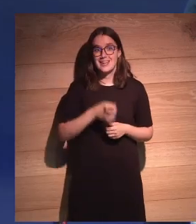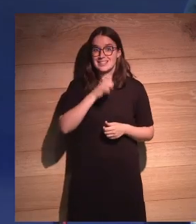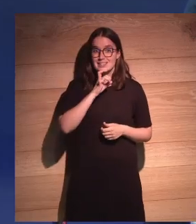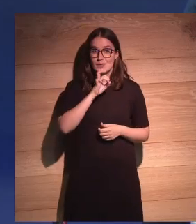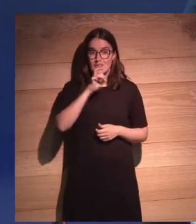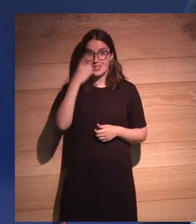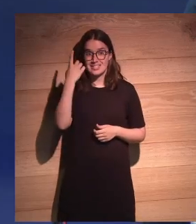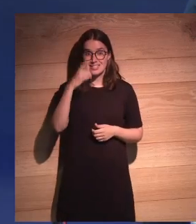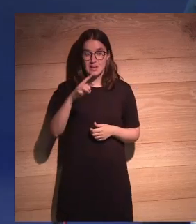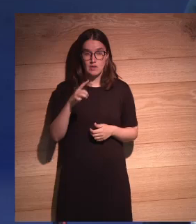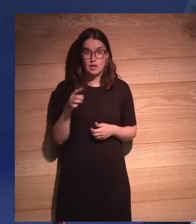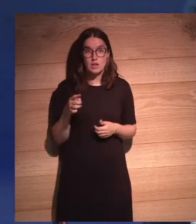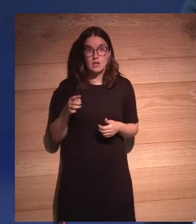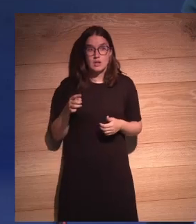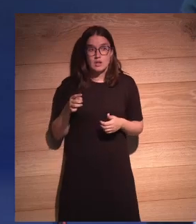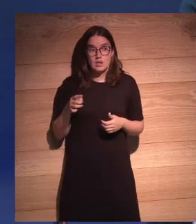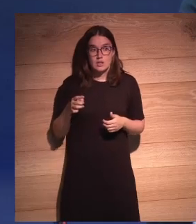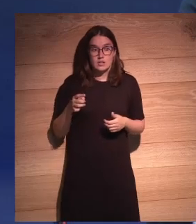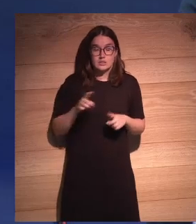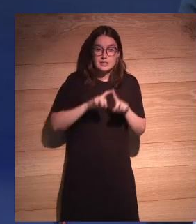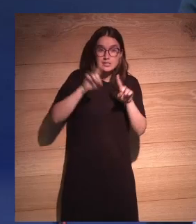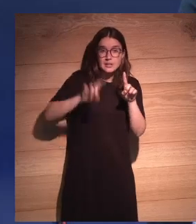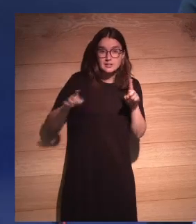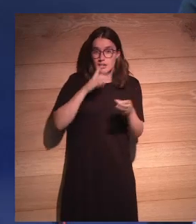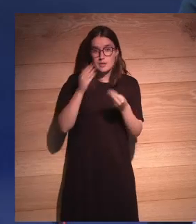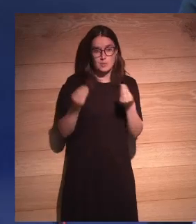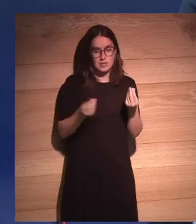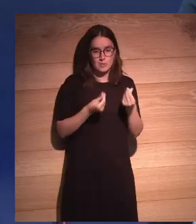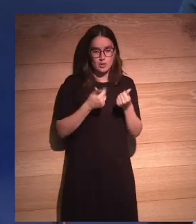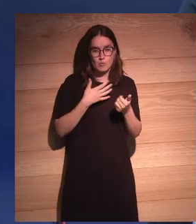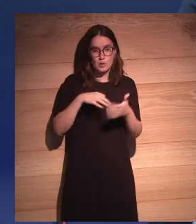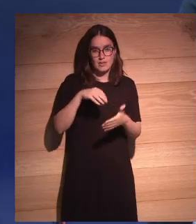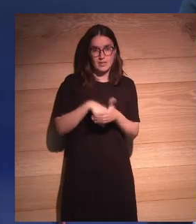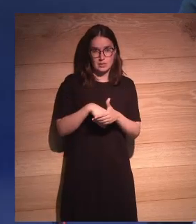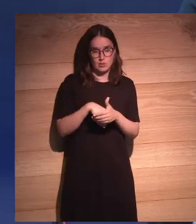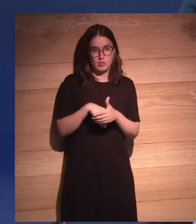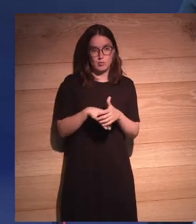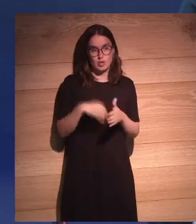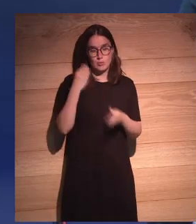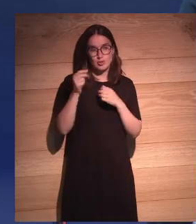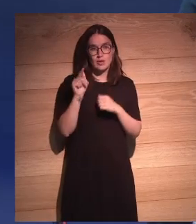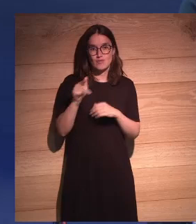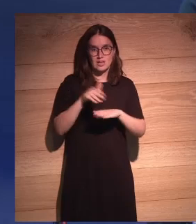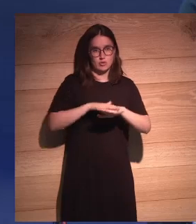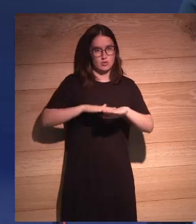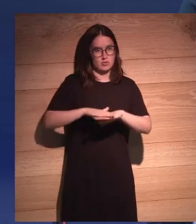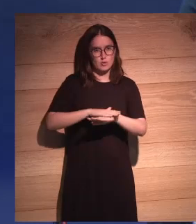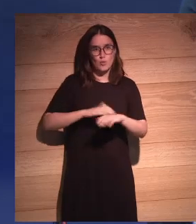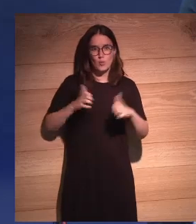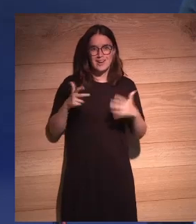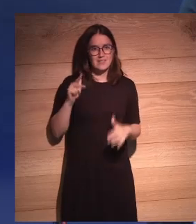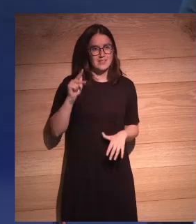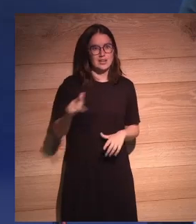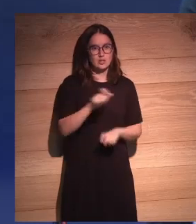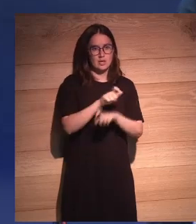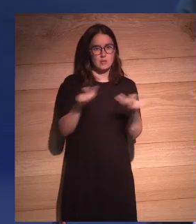difícil saber cuánto de serie estadística y de anticipación predictiva puede haber en una biografía, porque yo creo que hay un derecho fundamental, y es el derecho a